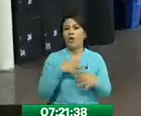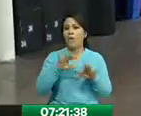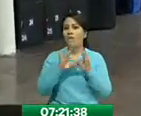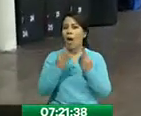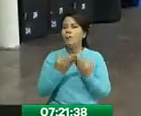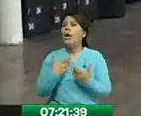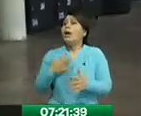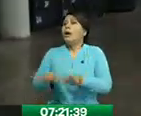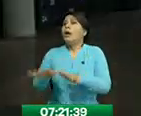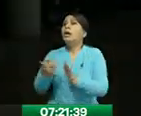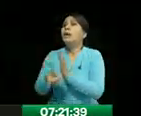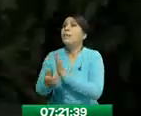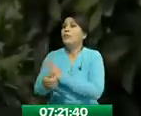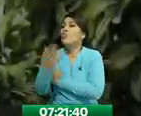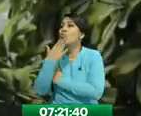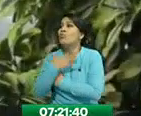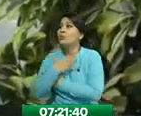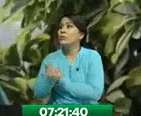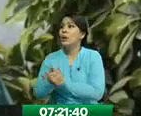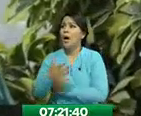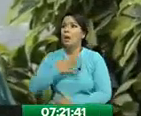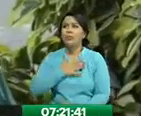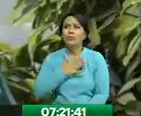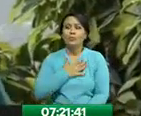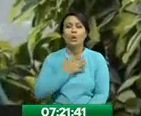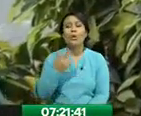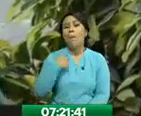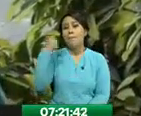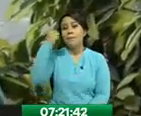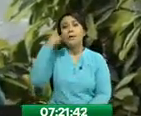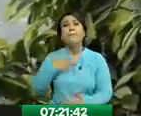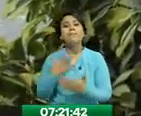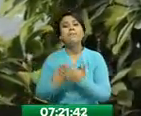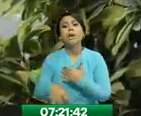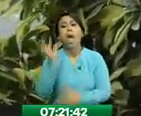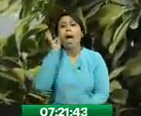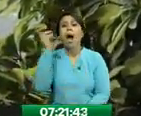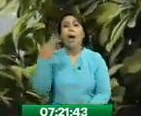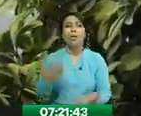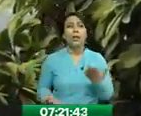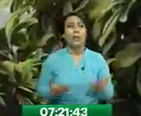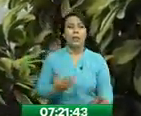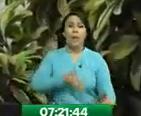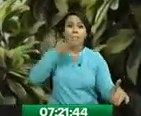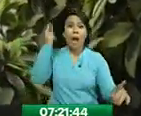los trabajadores asaltados. Se les hacen algo a ella, yo pensaba en mí, ¿qué me habrán